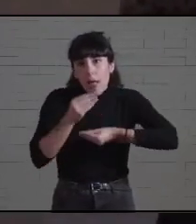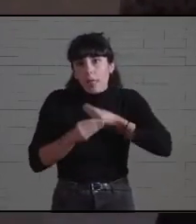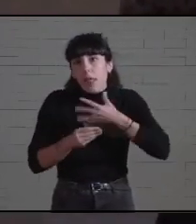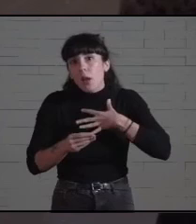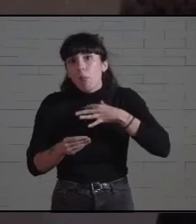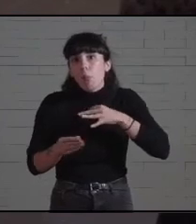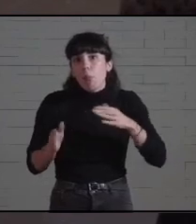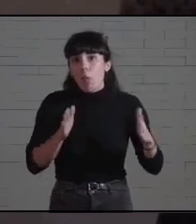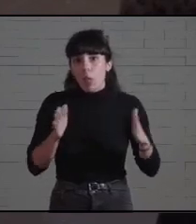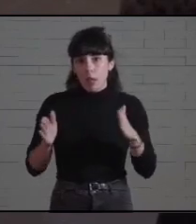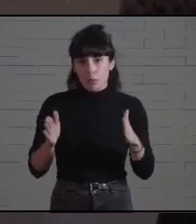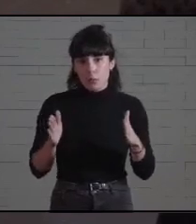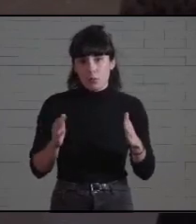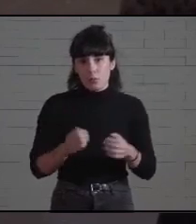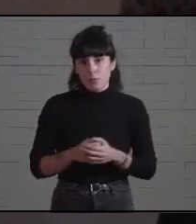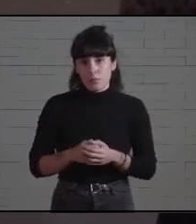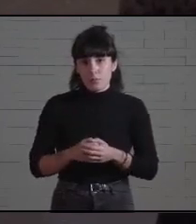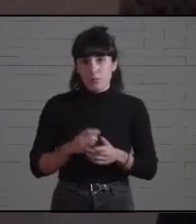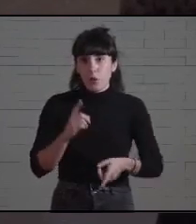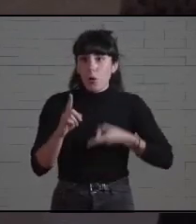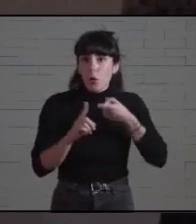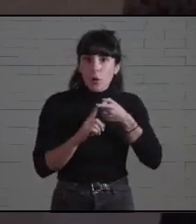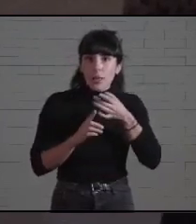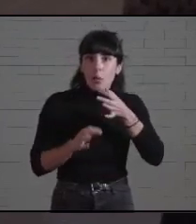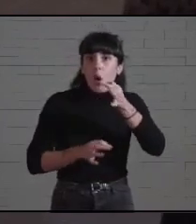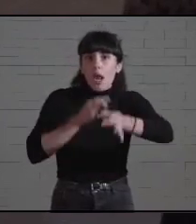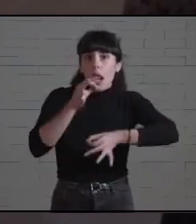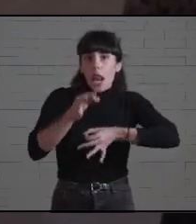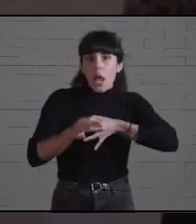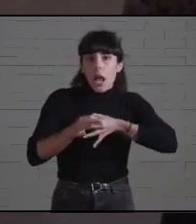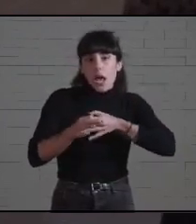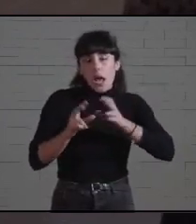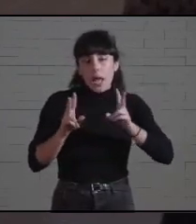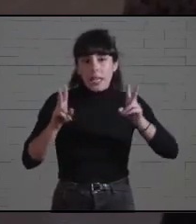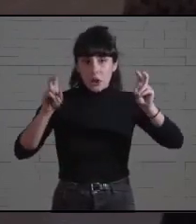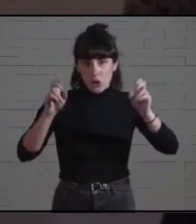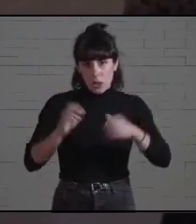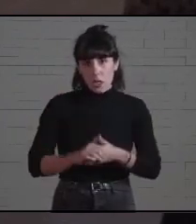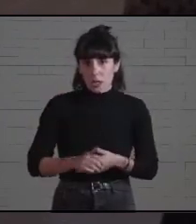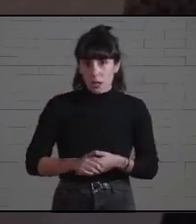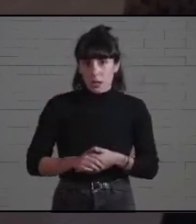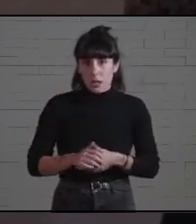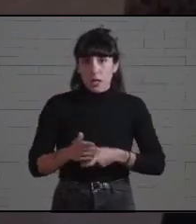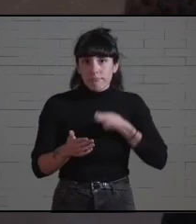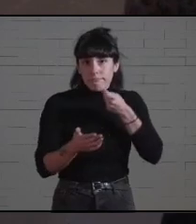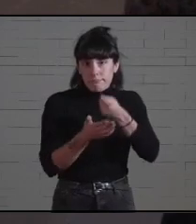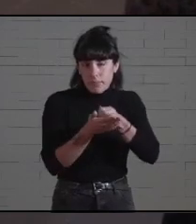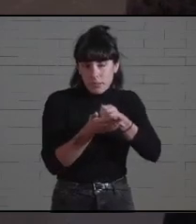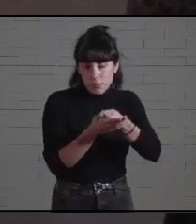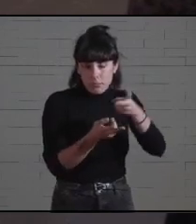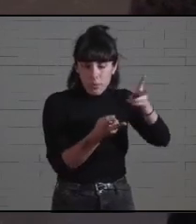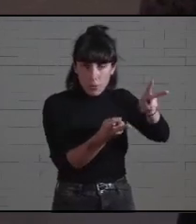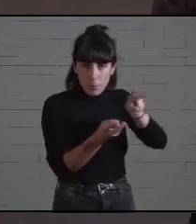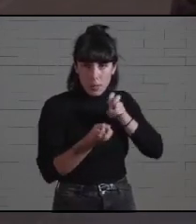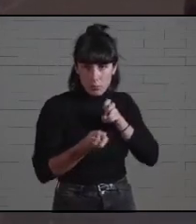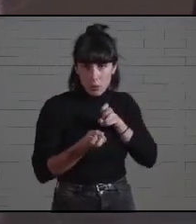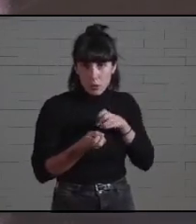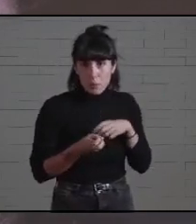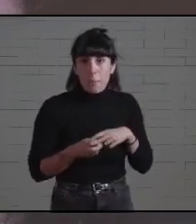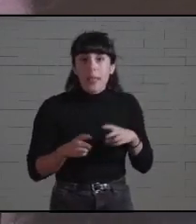tenemos margen para subir y sobre todo para reorganizar el pago de impuestos. En cuanto